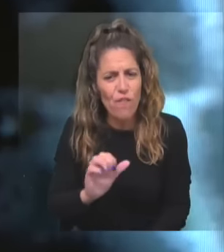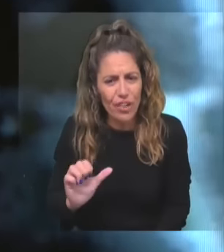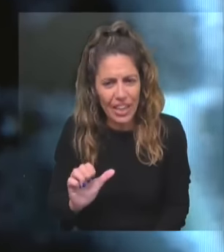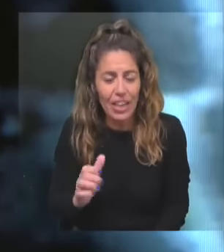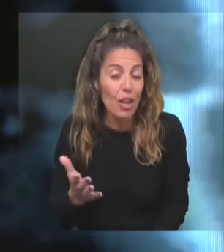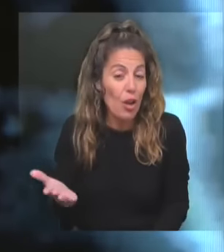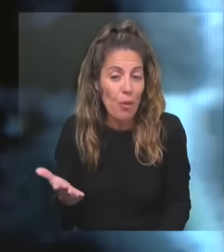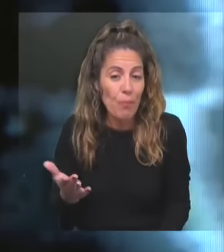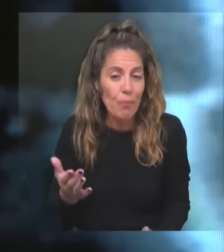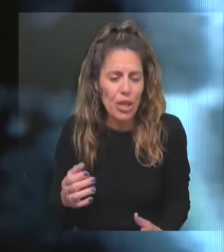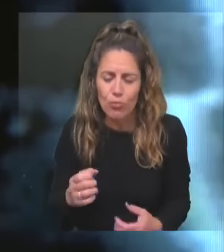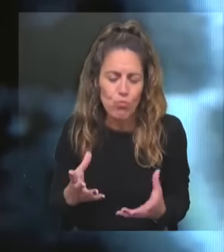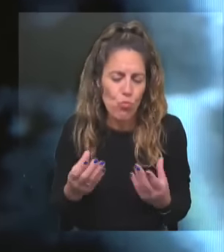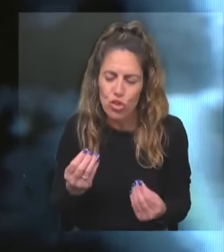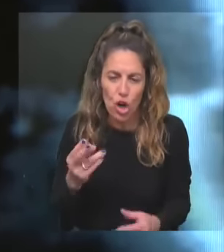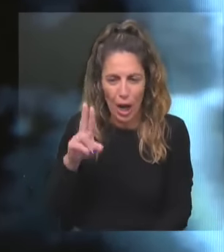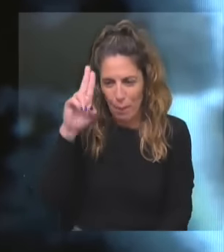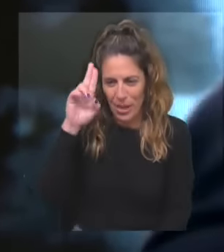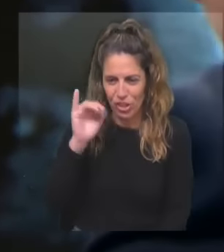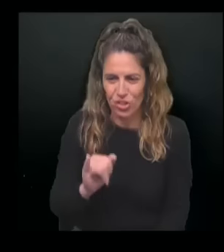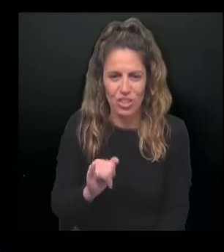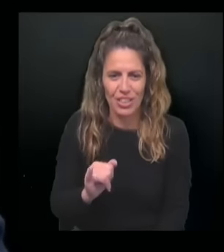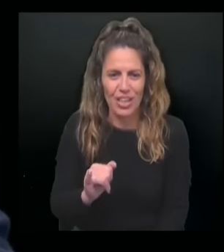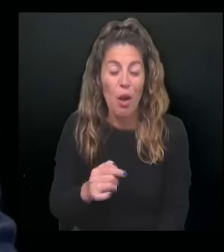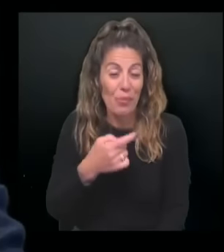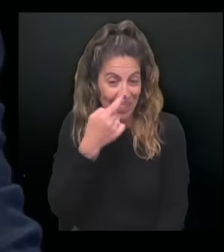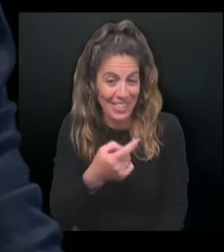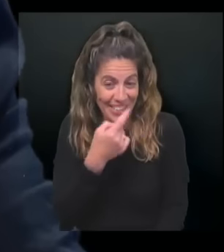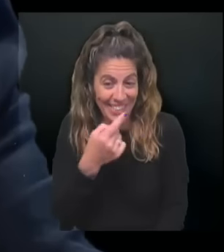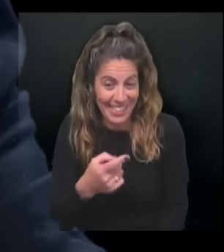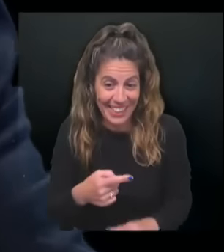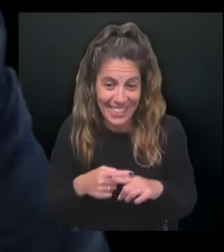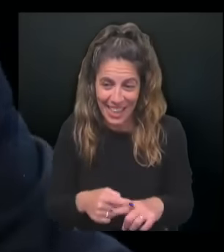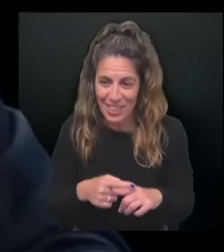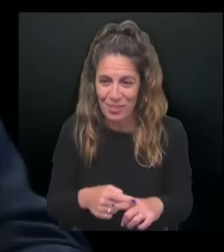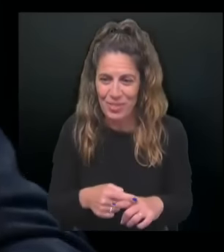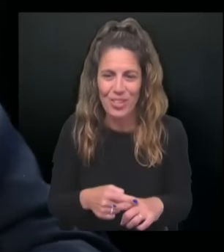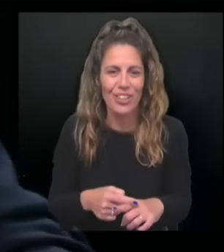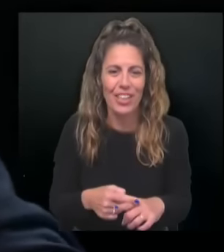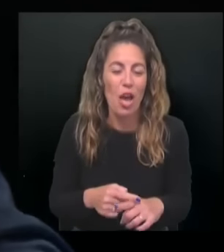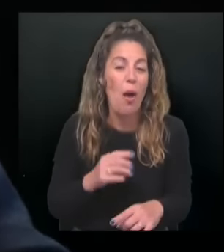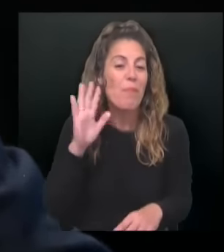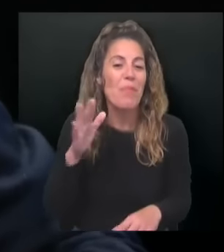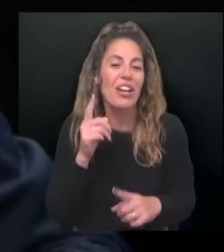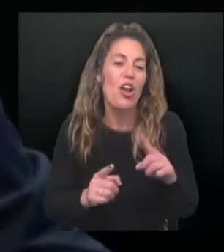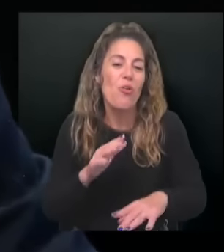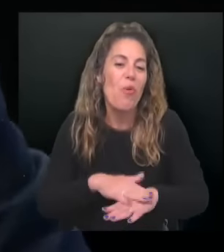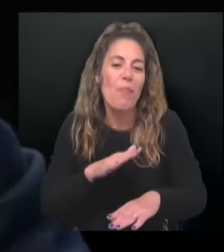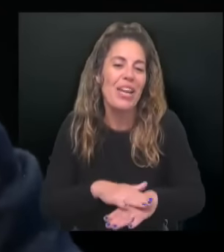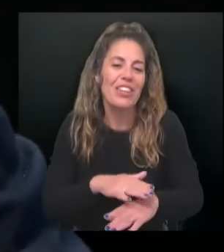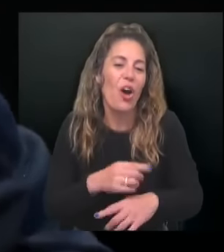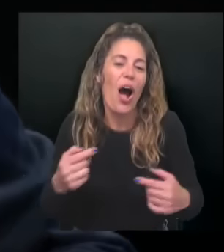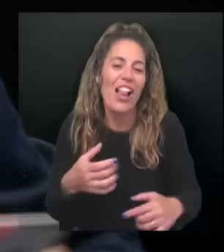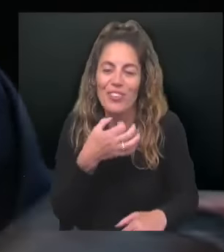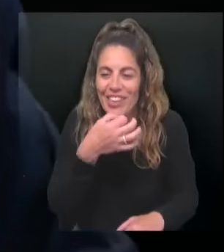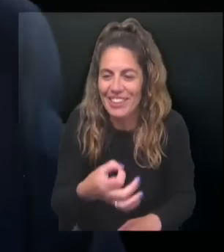bueno, enorme respeto. No, porque son interesantes las discusiones. Sí, sí, que, sí. Porque supongo que en algún momento alguna chanza, por lo menos. Sí, aparece. Sí,